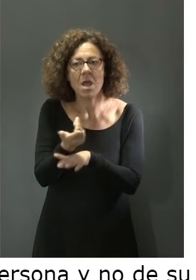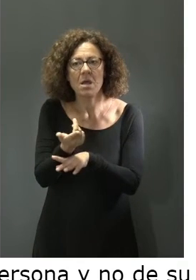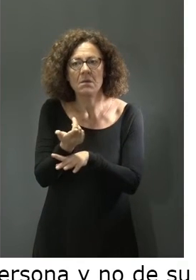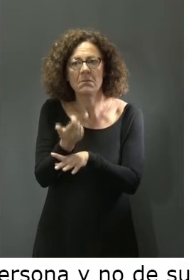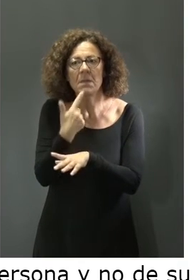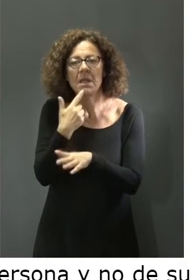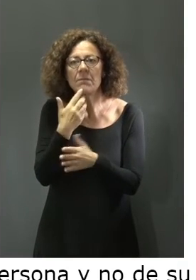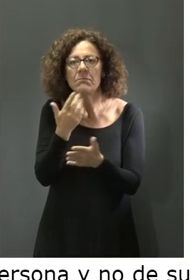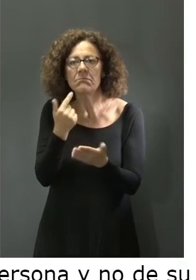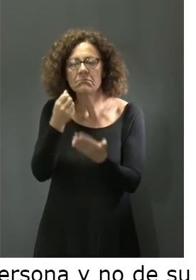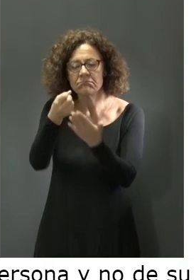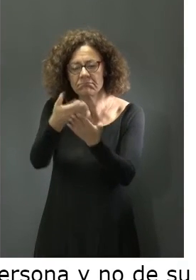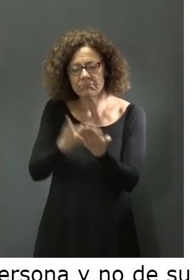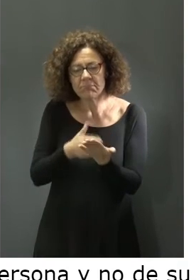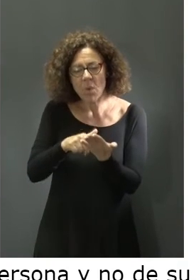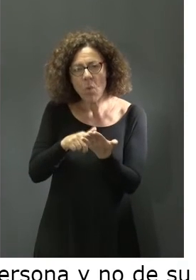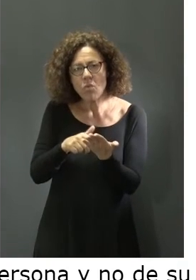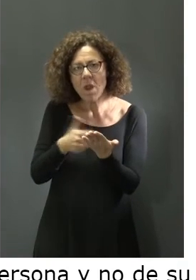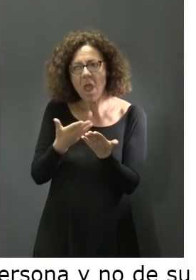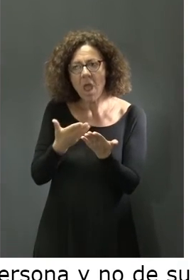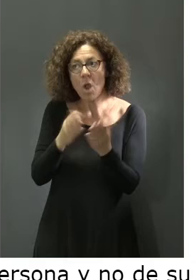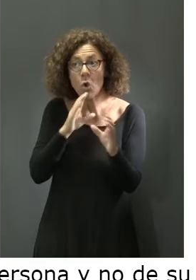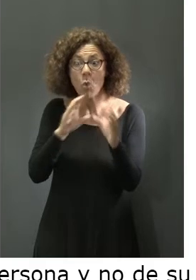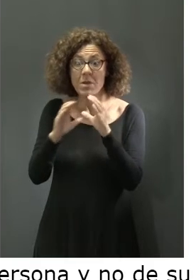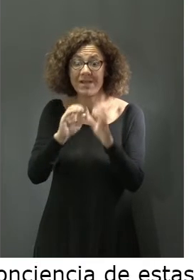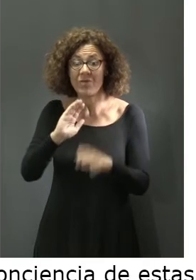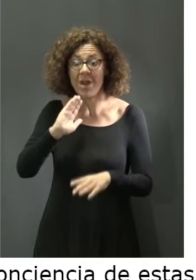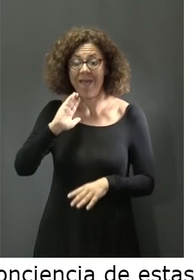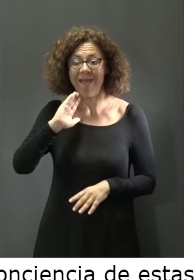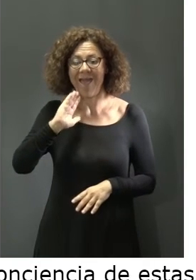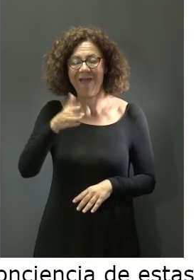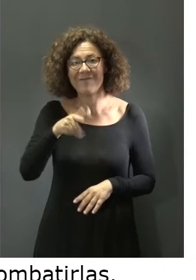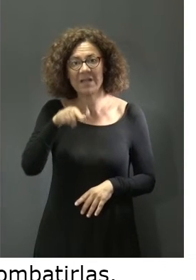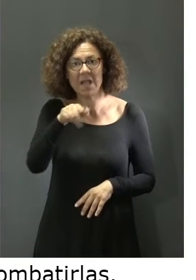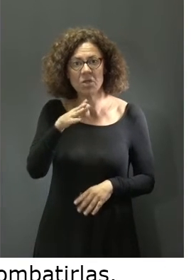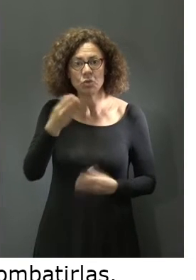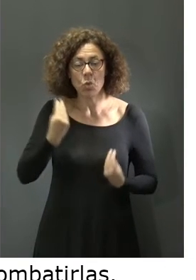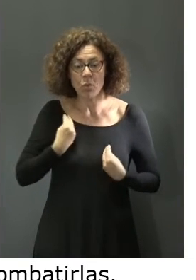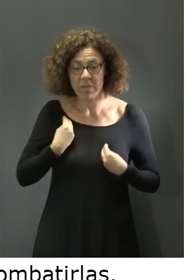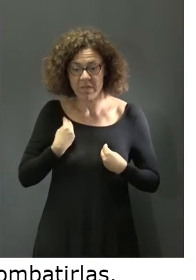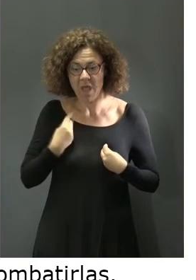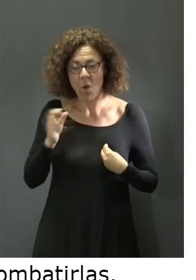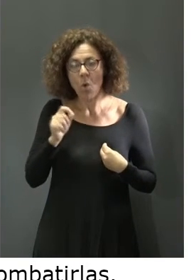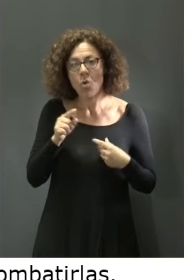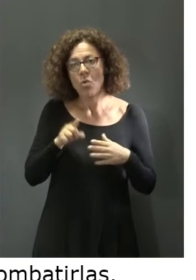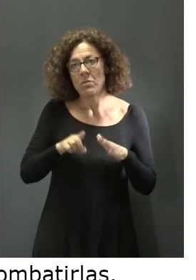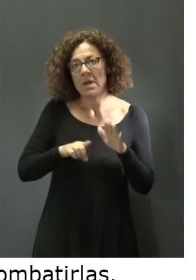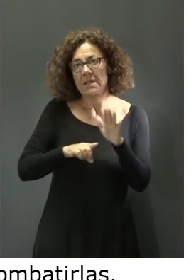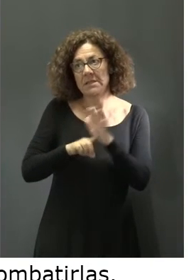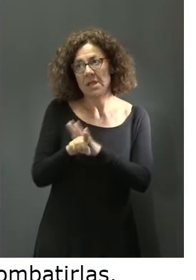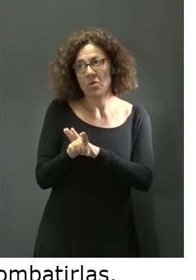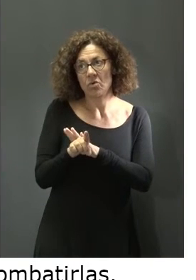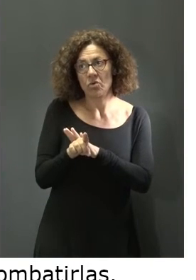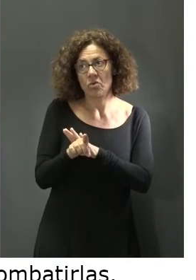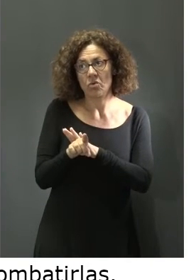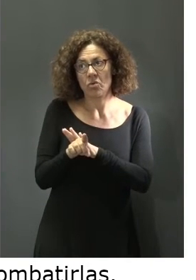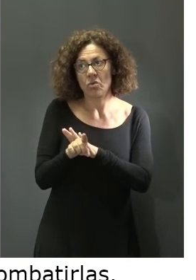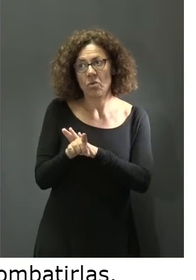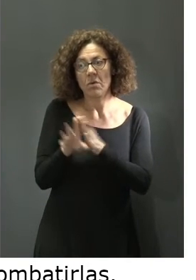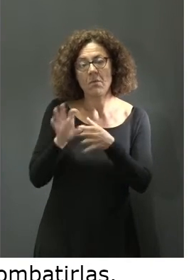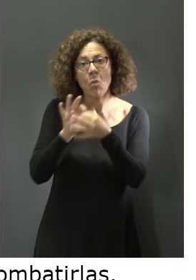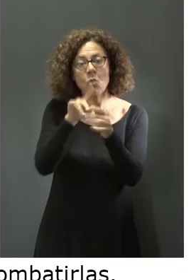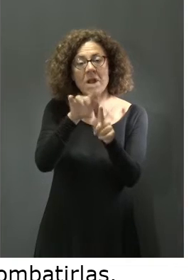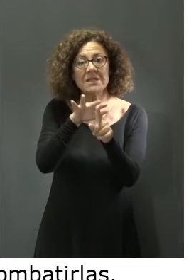una comunicación que va a afectar a su vida desde un momento en adelante o en el desarrollo respecto a